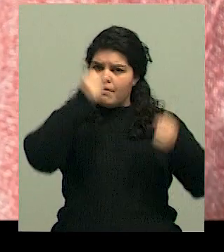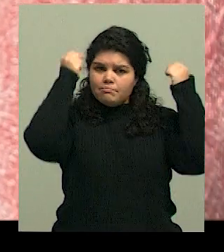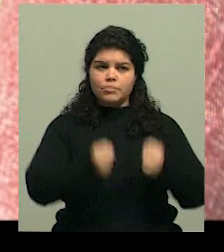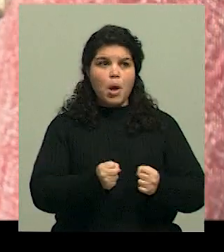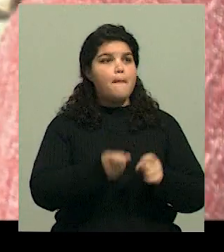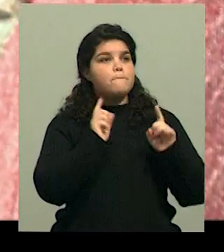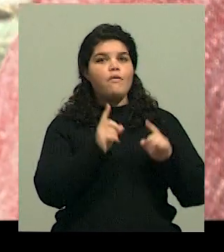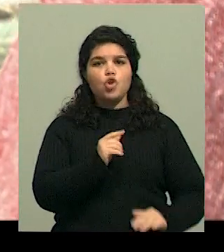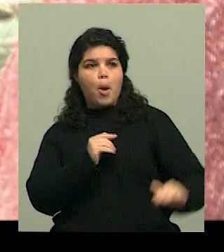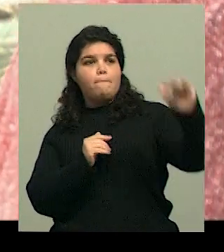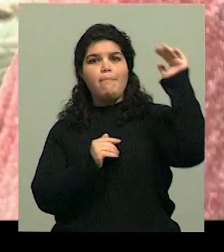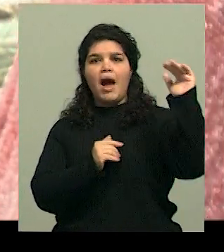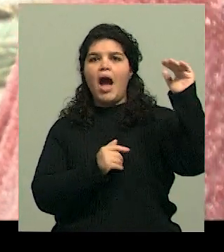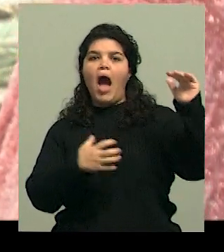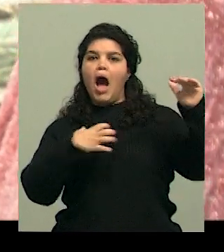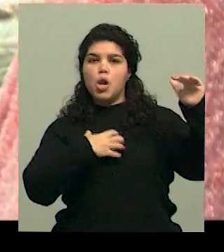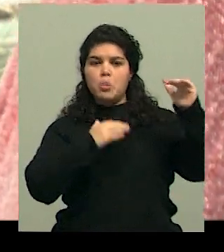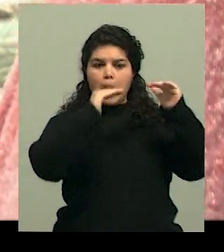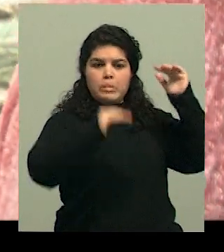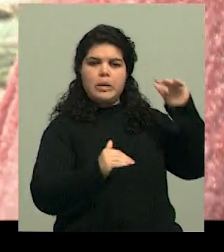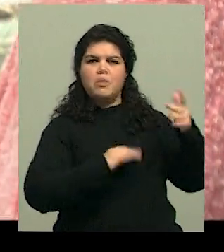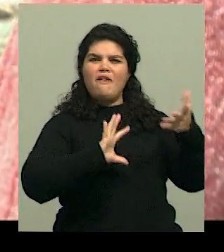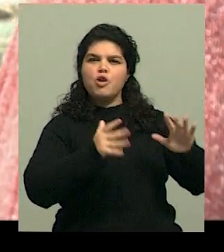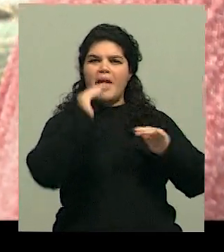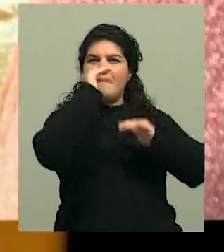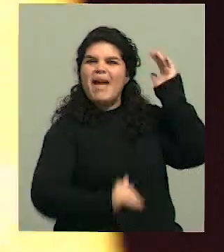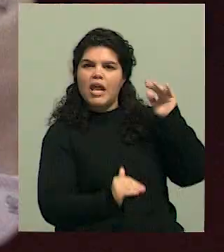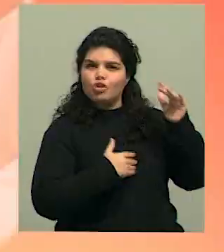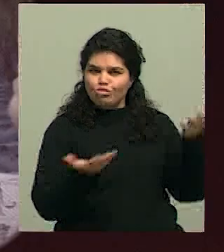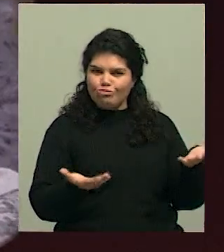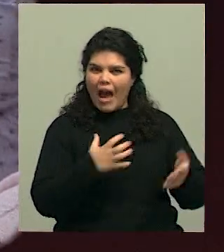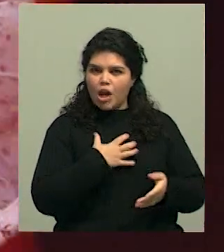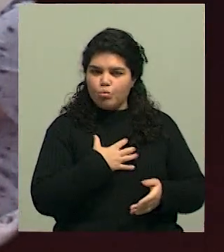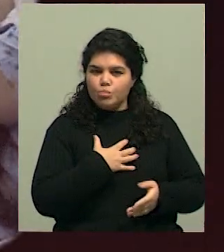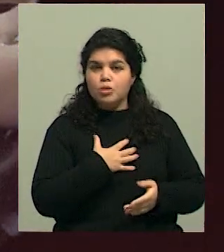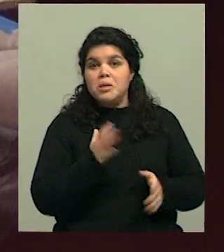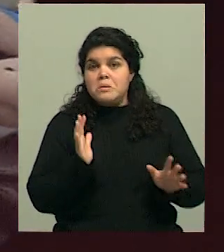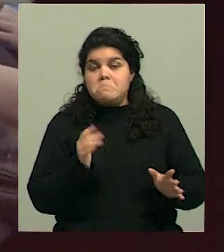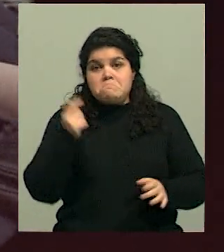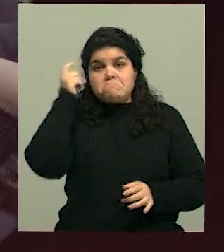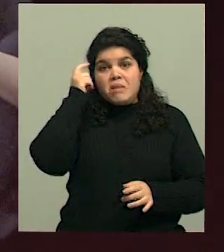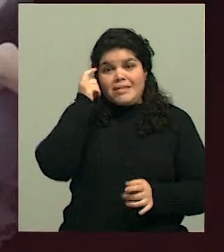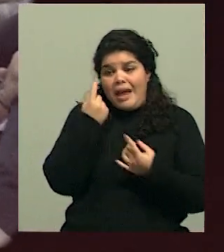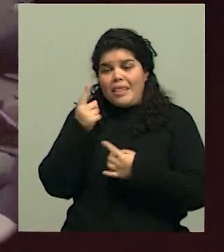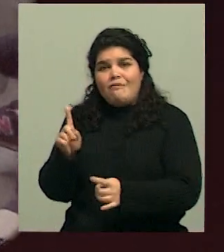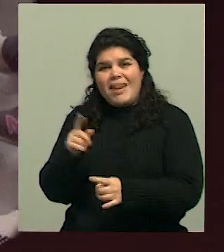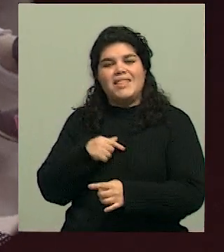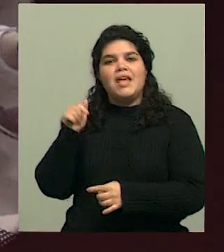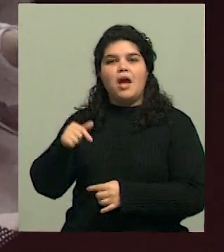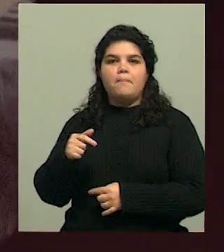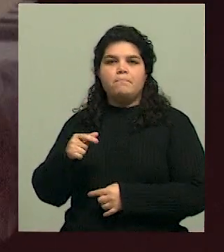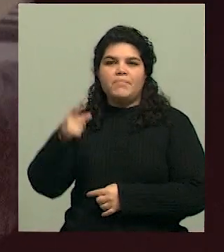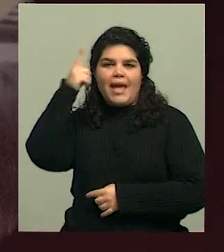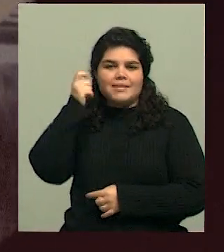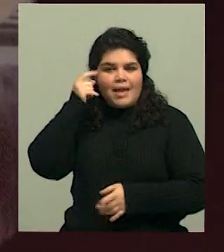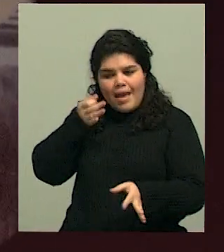profesor tiene que estar arriba y los alumnos tienen que estar abajo. Claro. O pensar que el alumno, que eso es el proceso de enseñanza-aprendizaje,